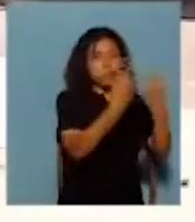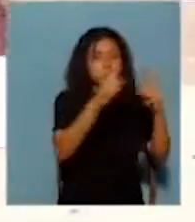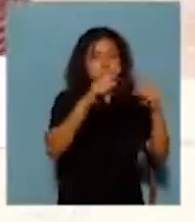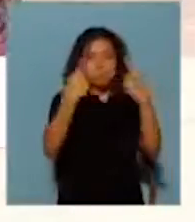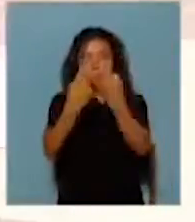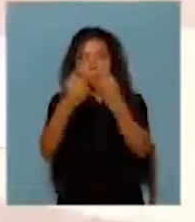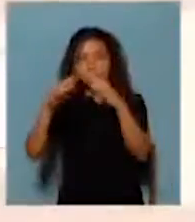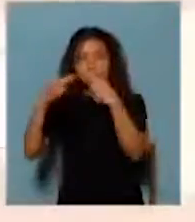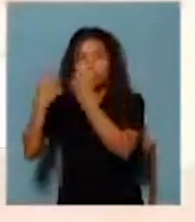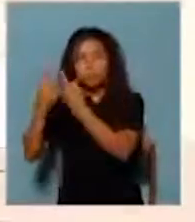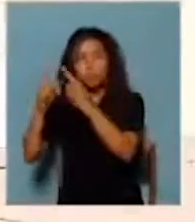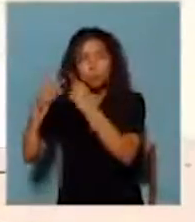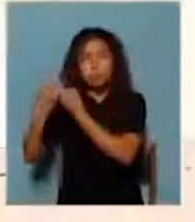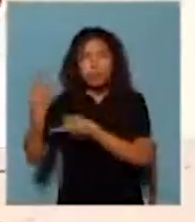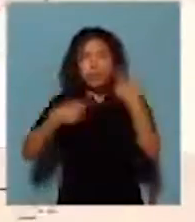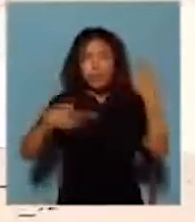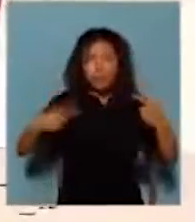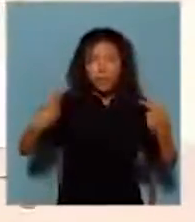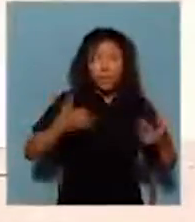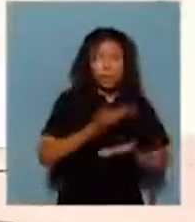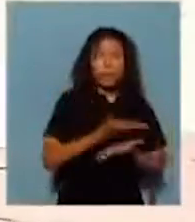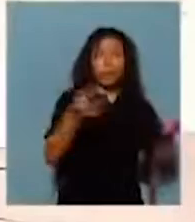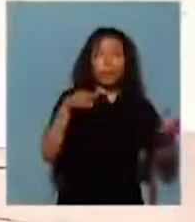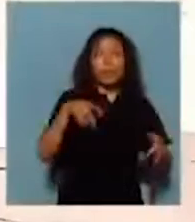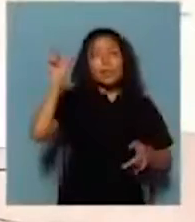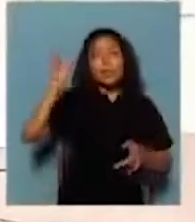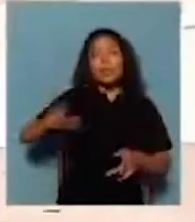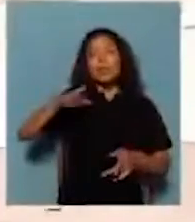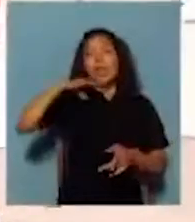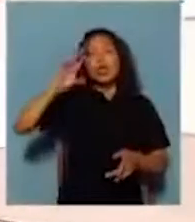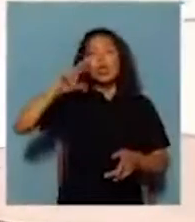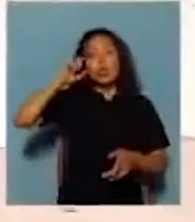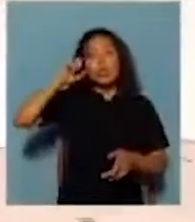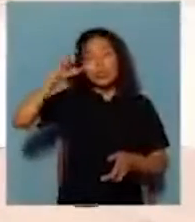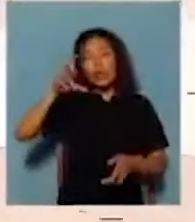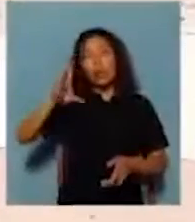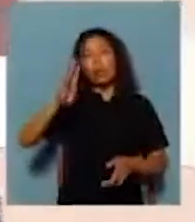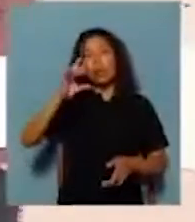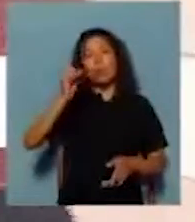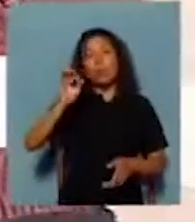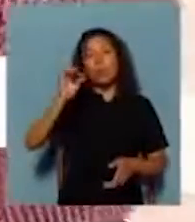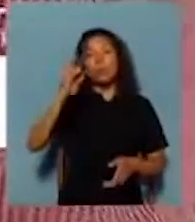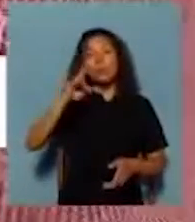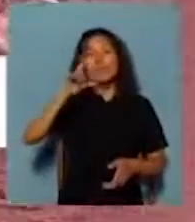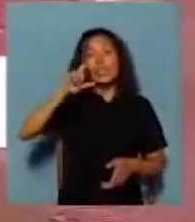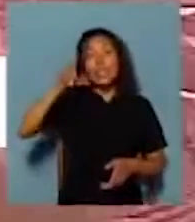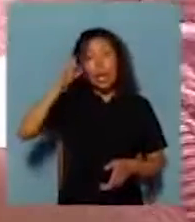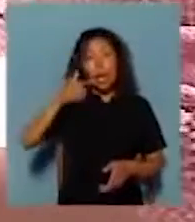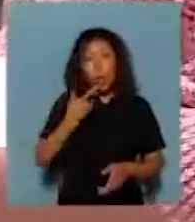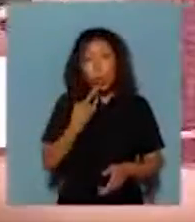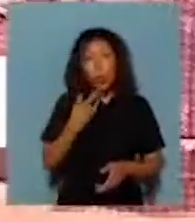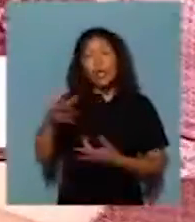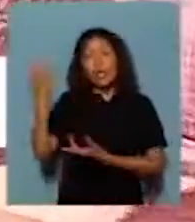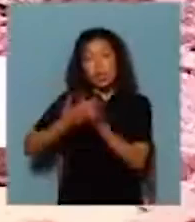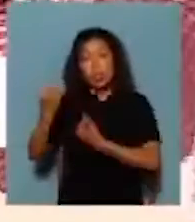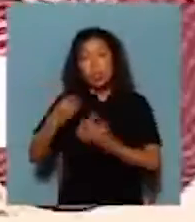con el titular, digamos, de la Cámara de Comercio Exterior, Jorge Burrieri. Bueno, ustedes ya preparando todo y se avecinan por lo menos 130 stands,